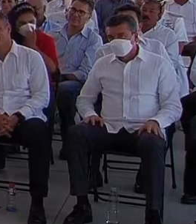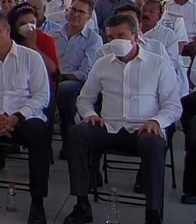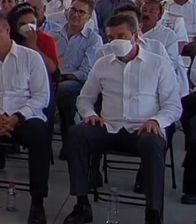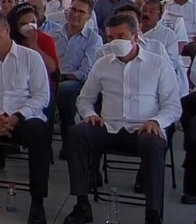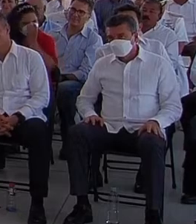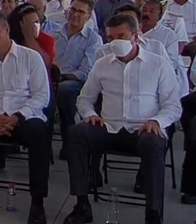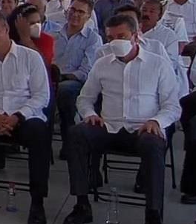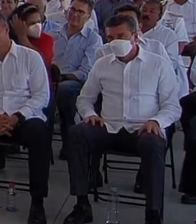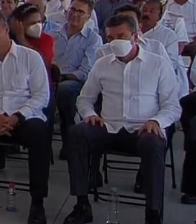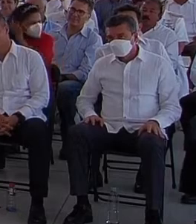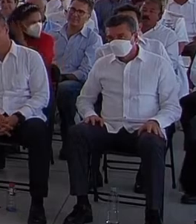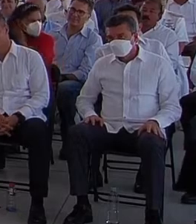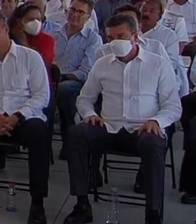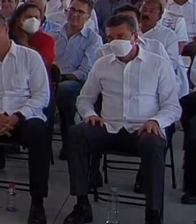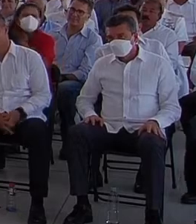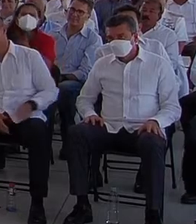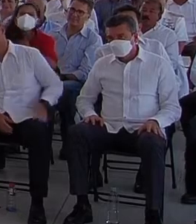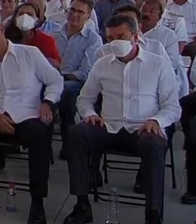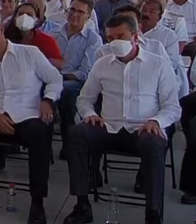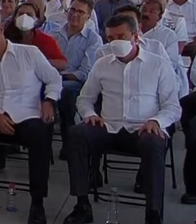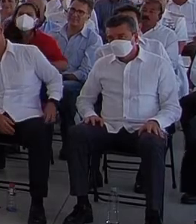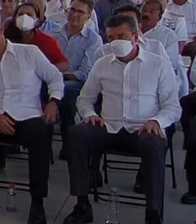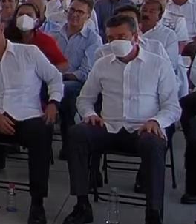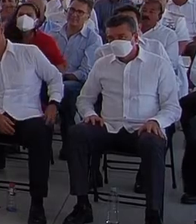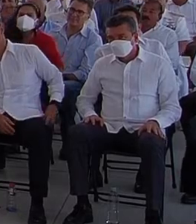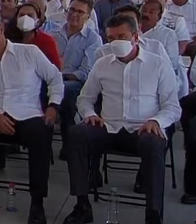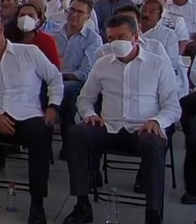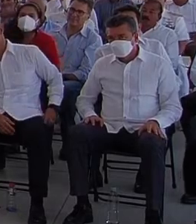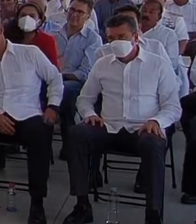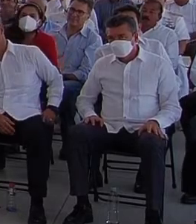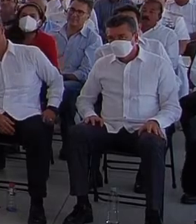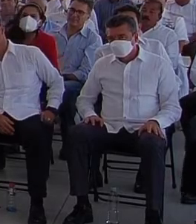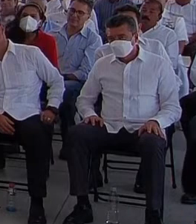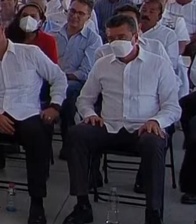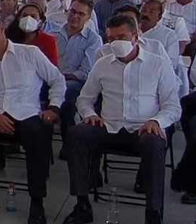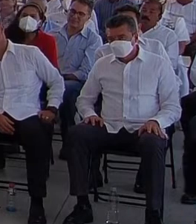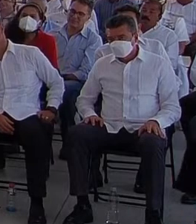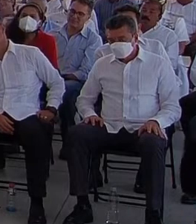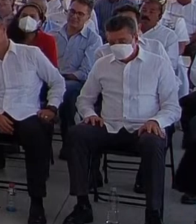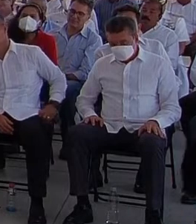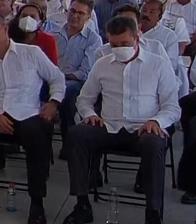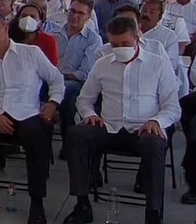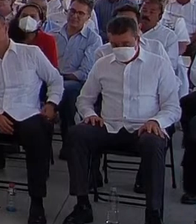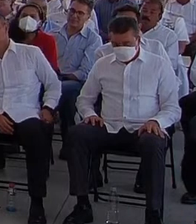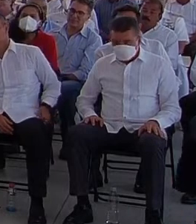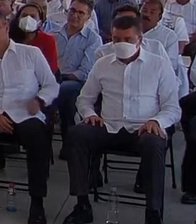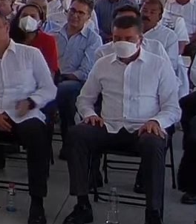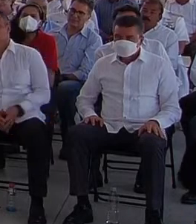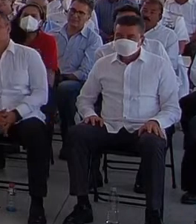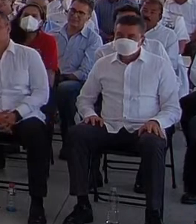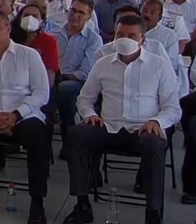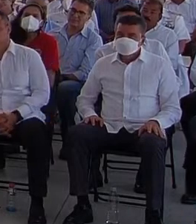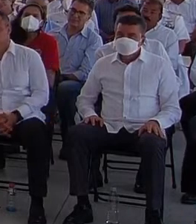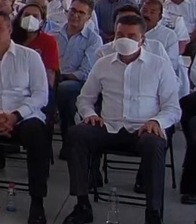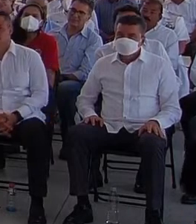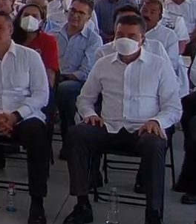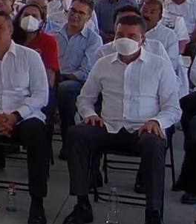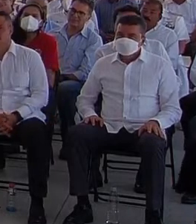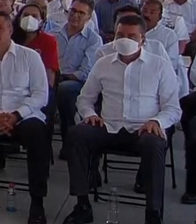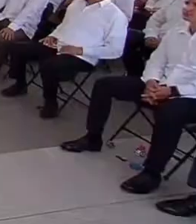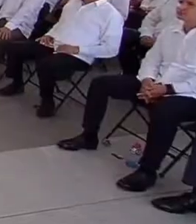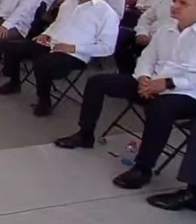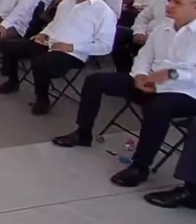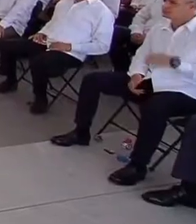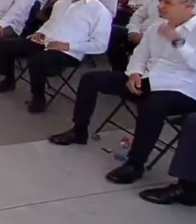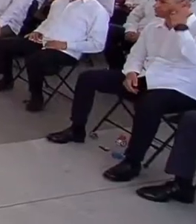noticia. Y también ya viene la fase de más demanda de mano